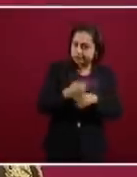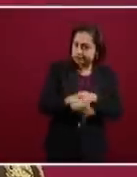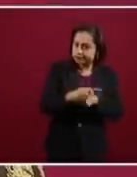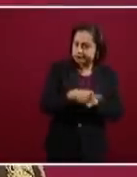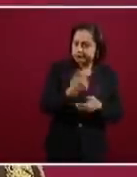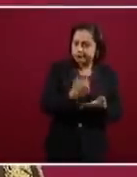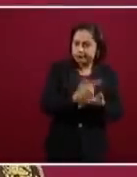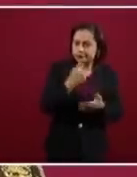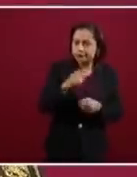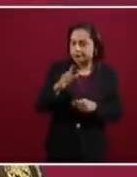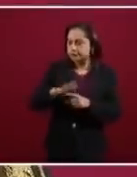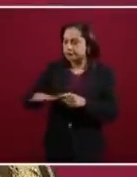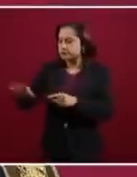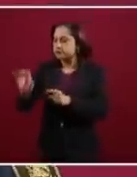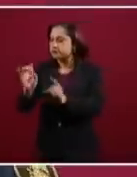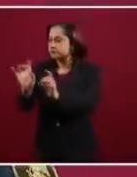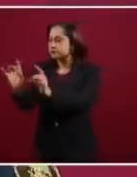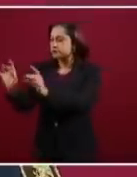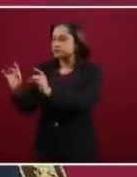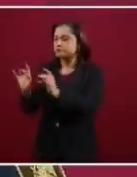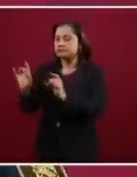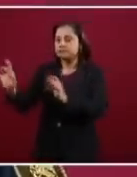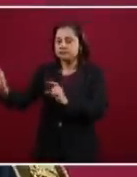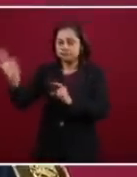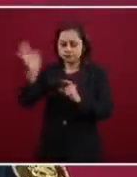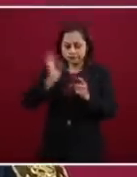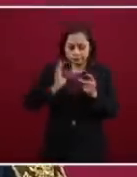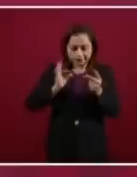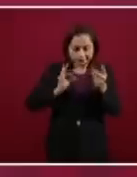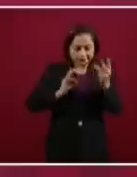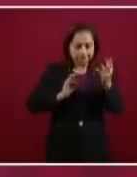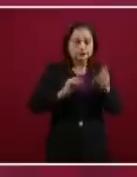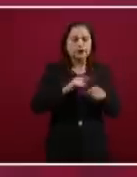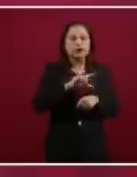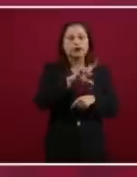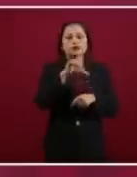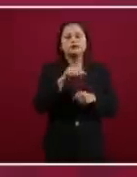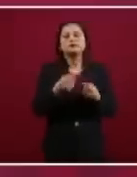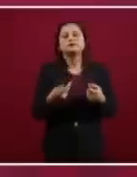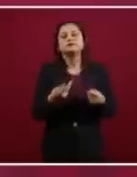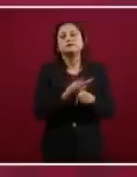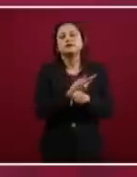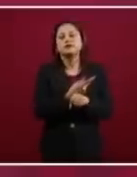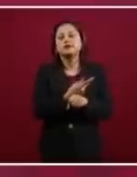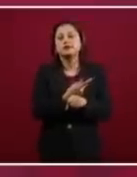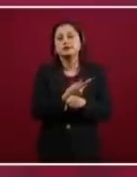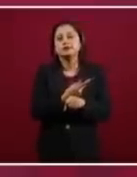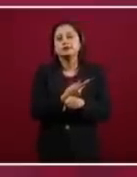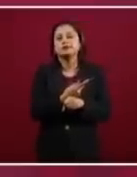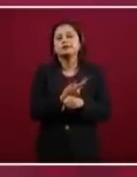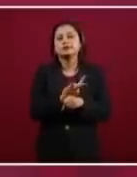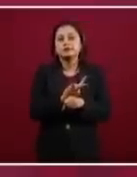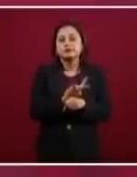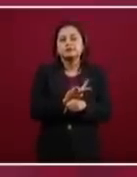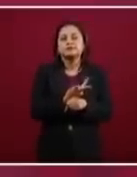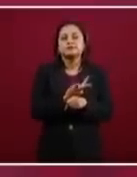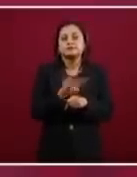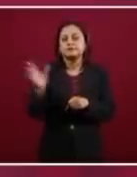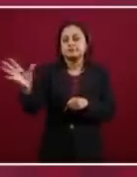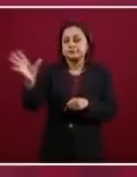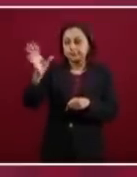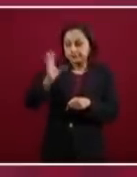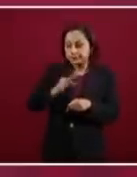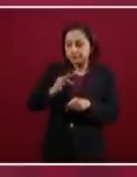presentando cuál era la las condiciones que estaba viviendo la sociedad la operación